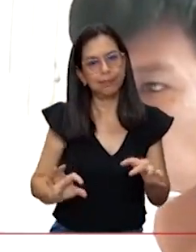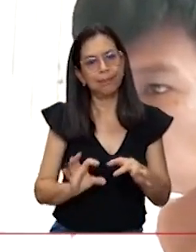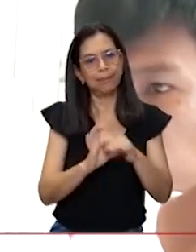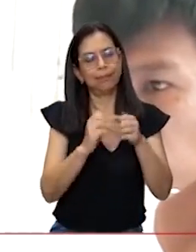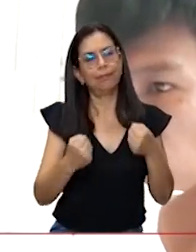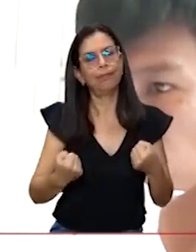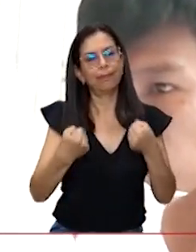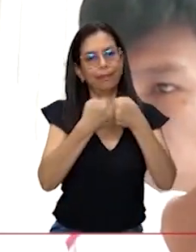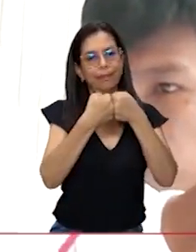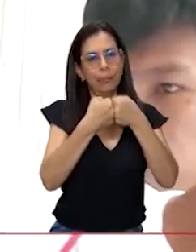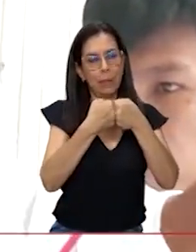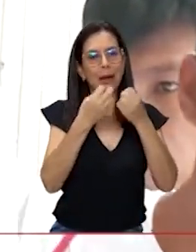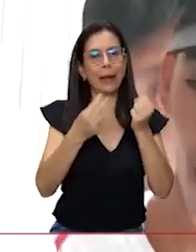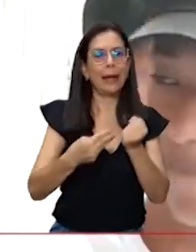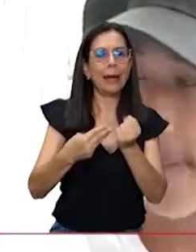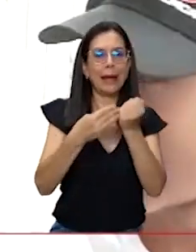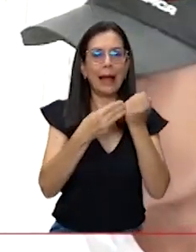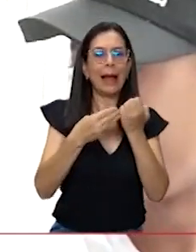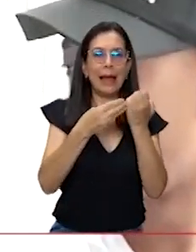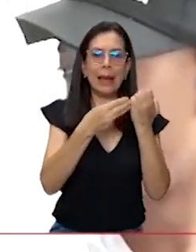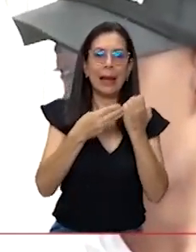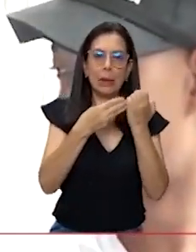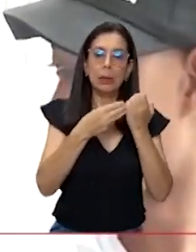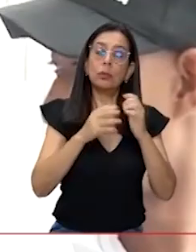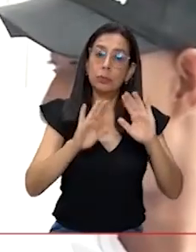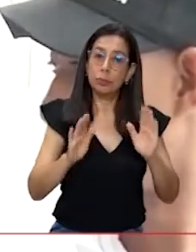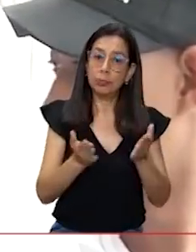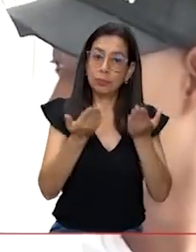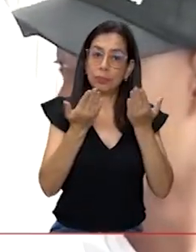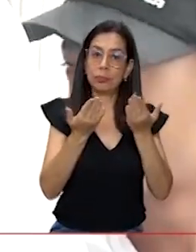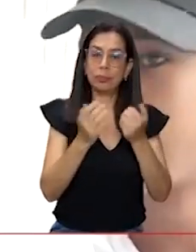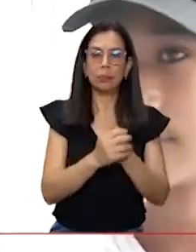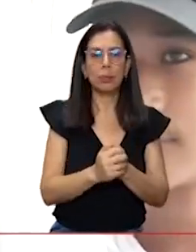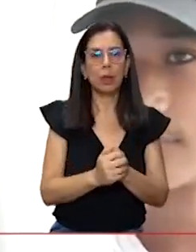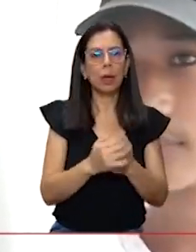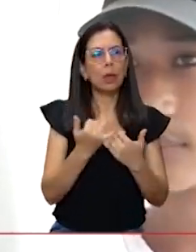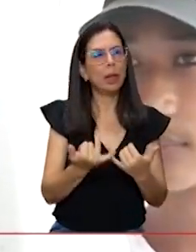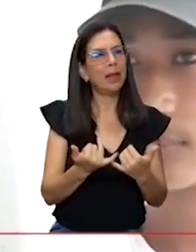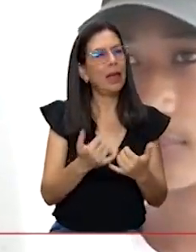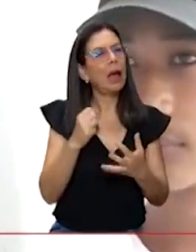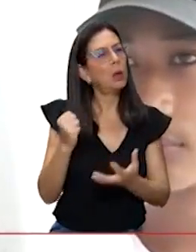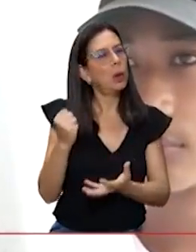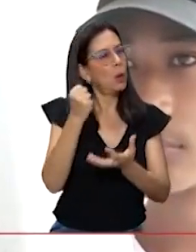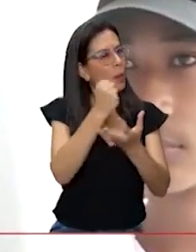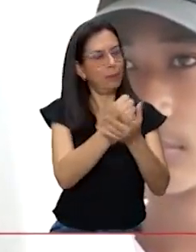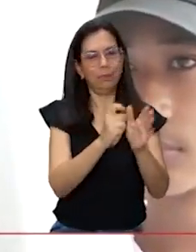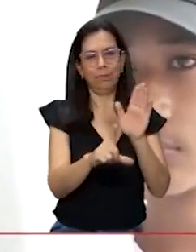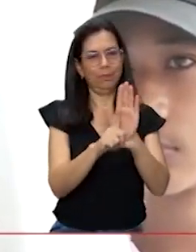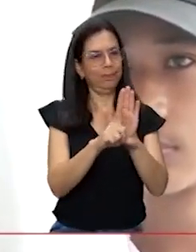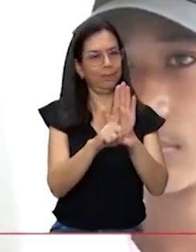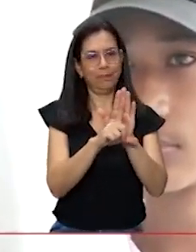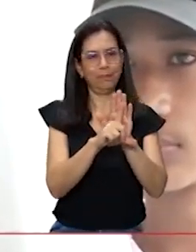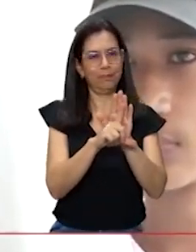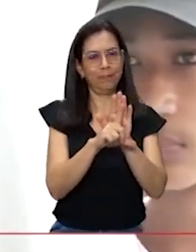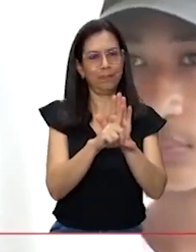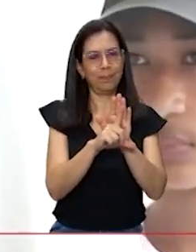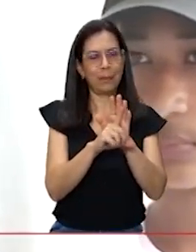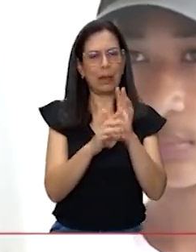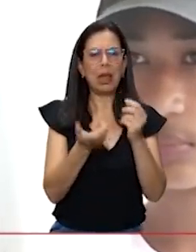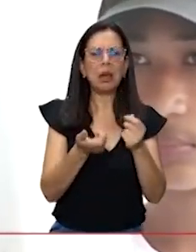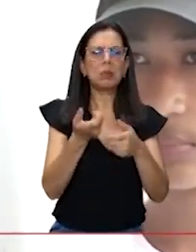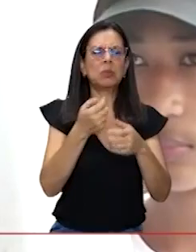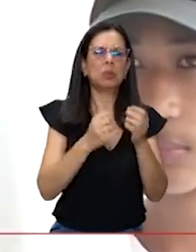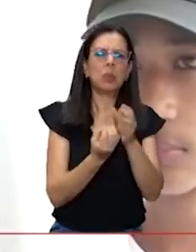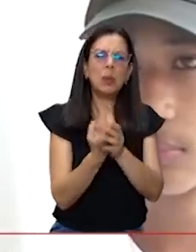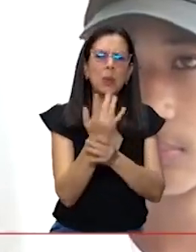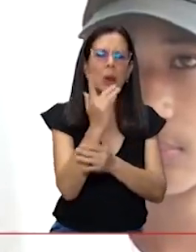Cali expanda su trabajo y la comunidad se beneficie. Se habla aquí de una economía ilegal que anteriormente era la sustitución de cultivos de hoja de